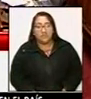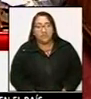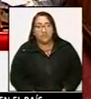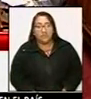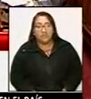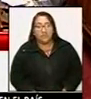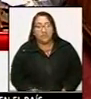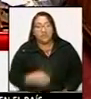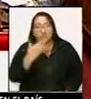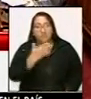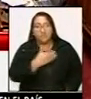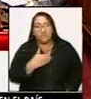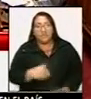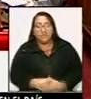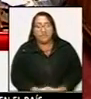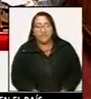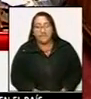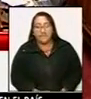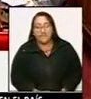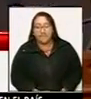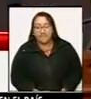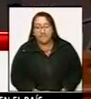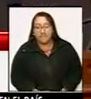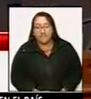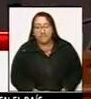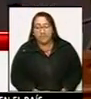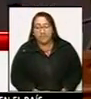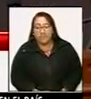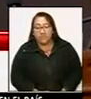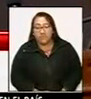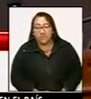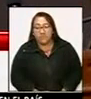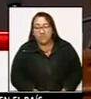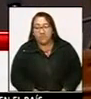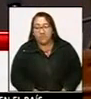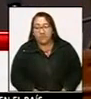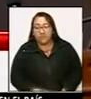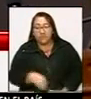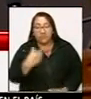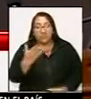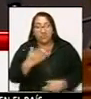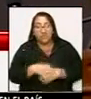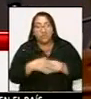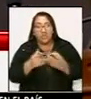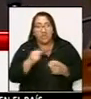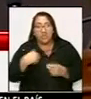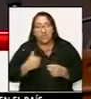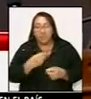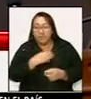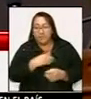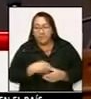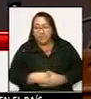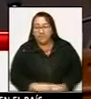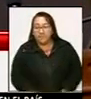Gracias, presidente. Por su intermedio, saludar la presencia del Premier y de la señora ministra.